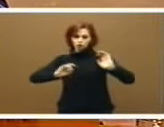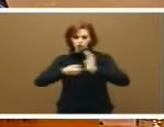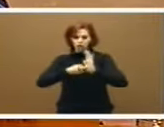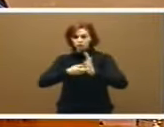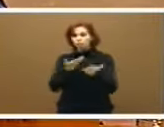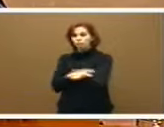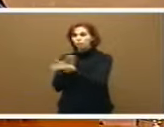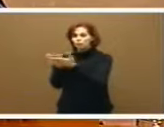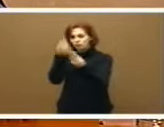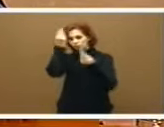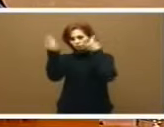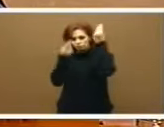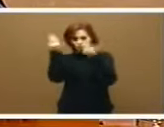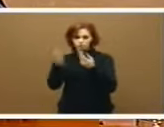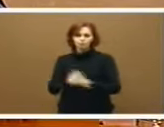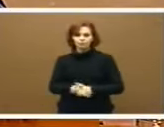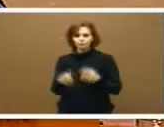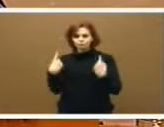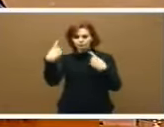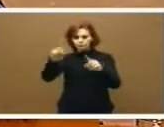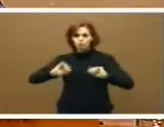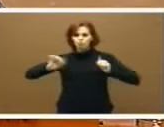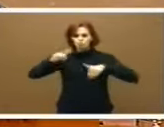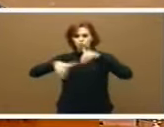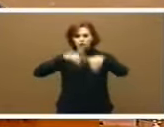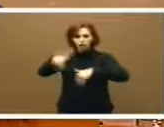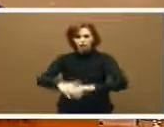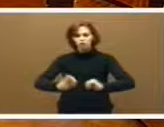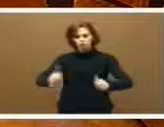la consideración de la Cámara a continuación. Entramos en votación.